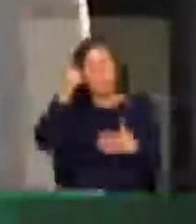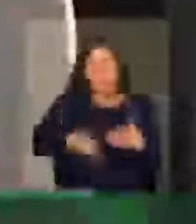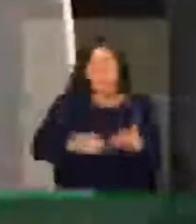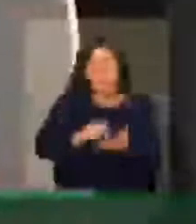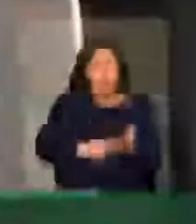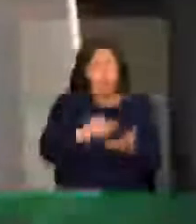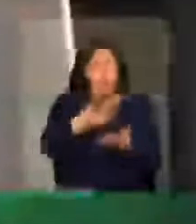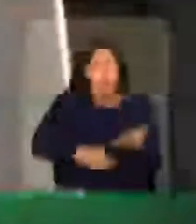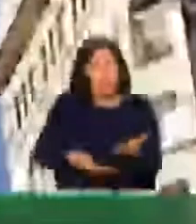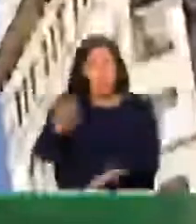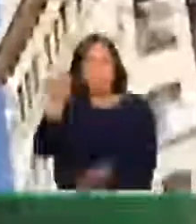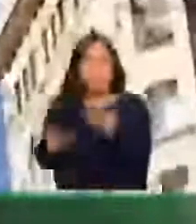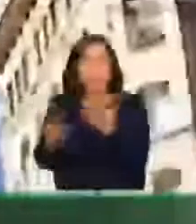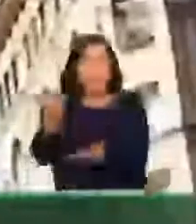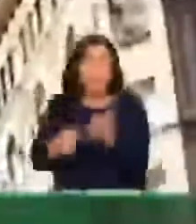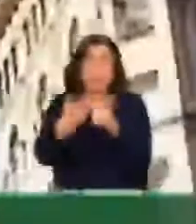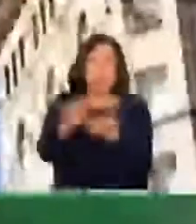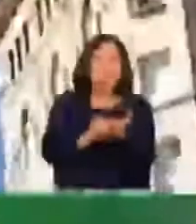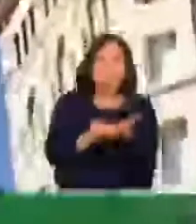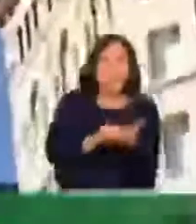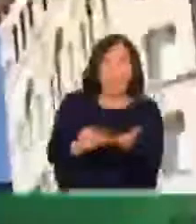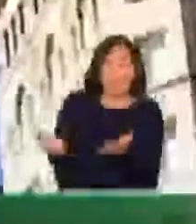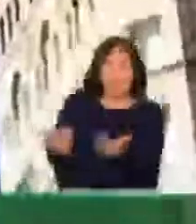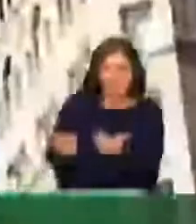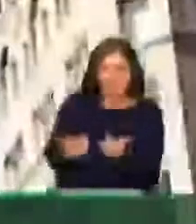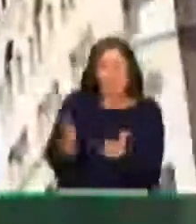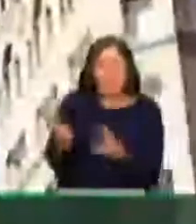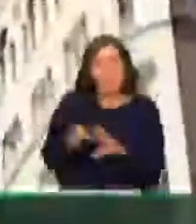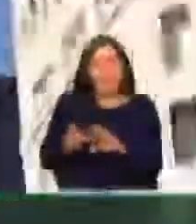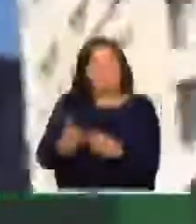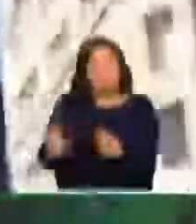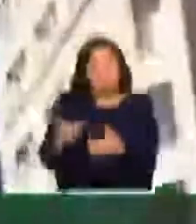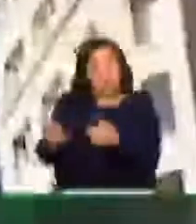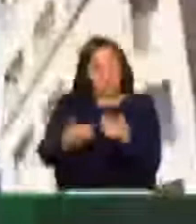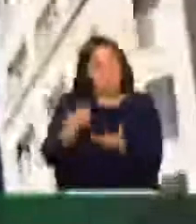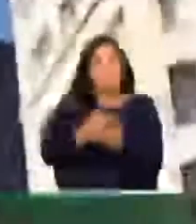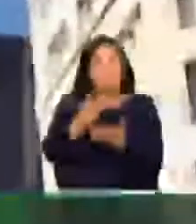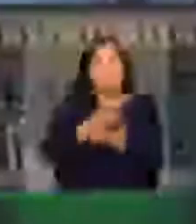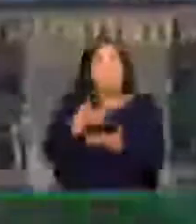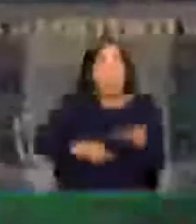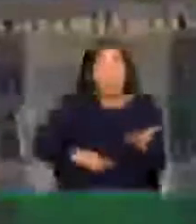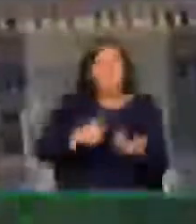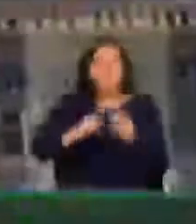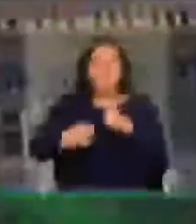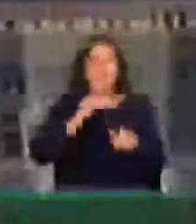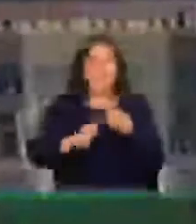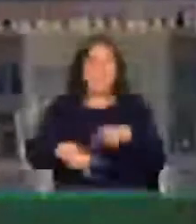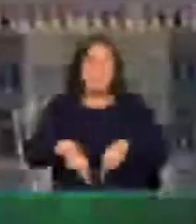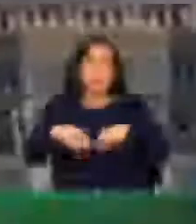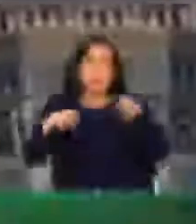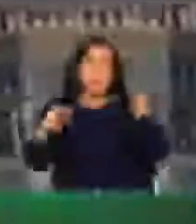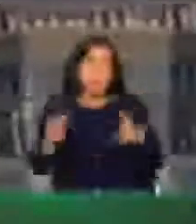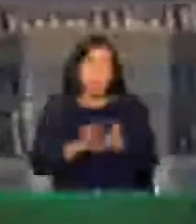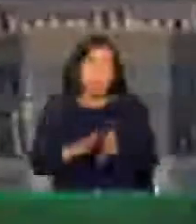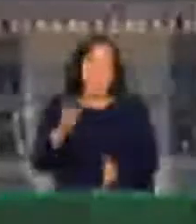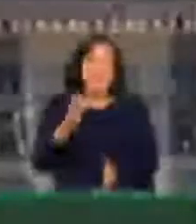que el Departamento de Justicia y otras agencias federales lleven adelante una revisión de desclasificación de documentos relacionados con la investigación del FBI